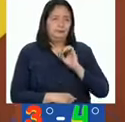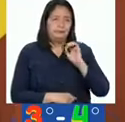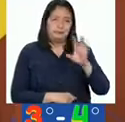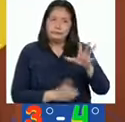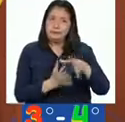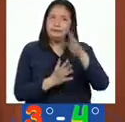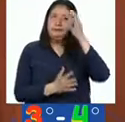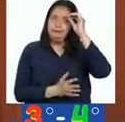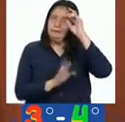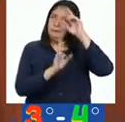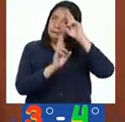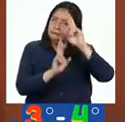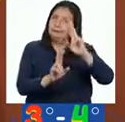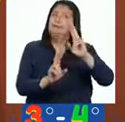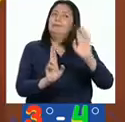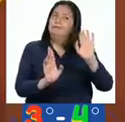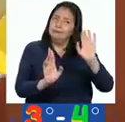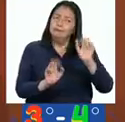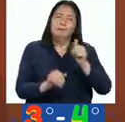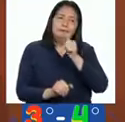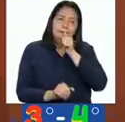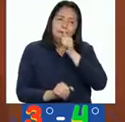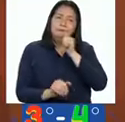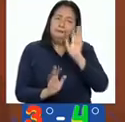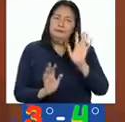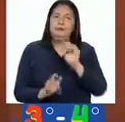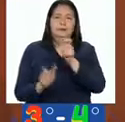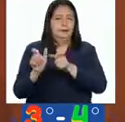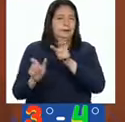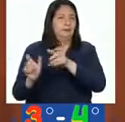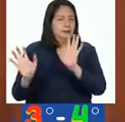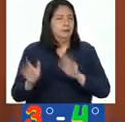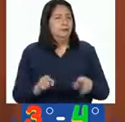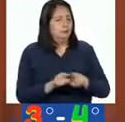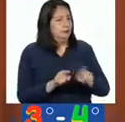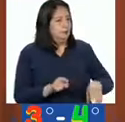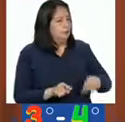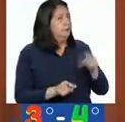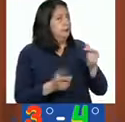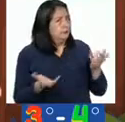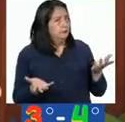que aprender a respetar los secretos de las personas y de los perros.